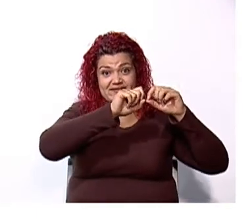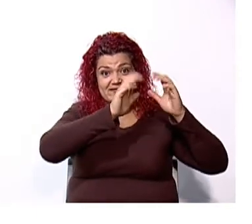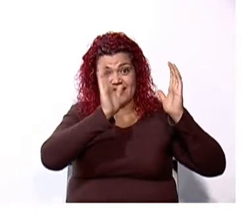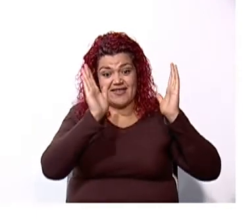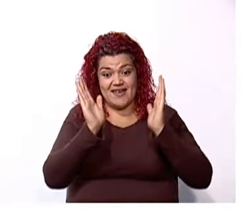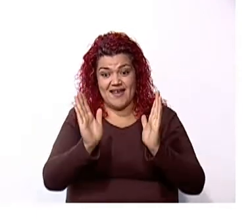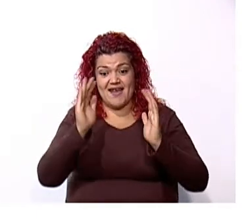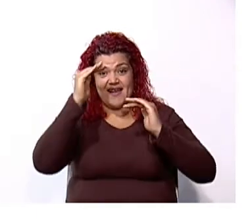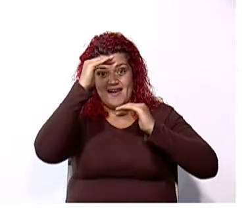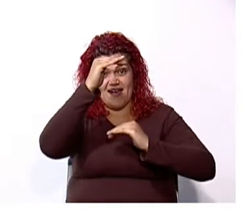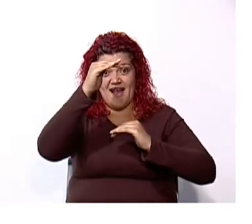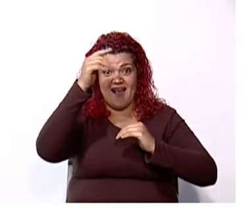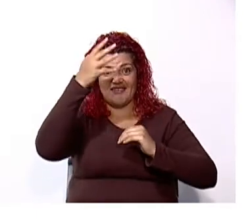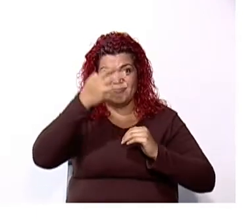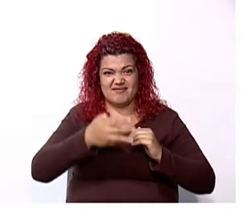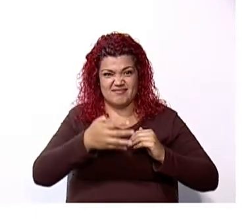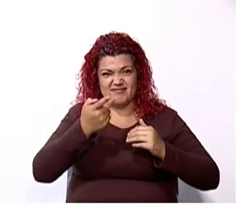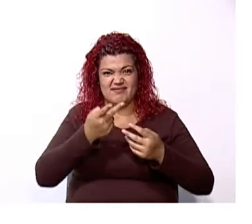esas cantidades.